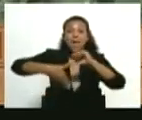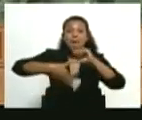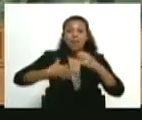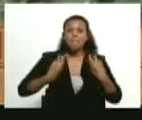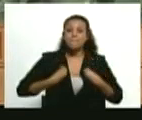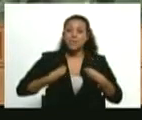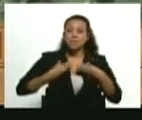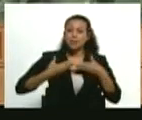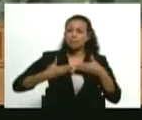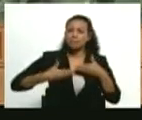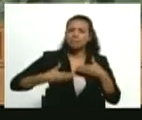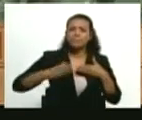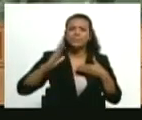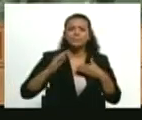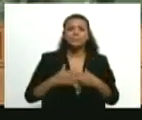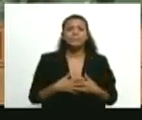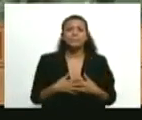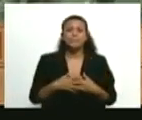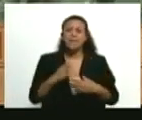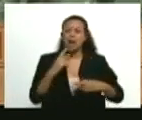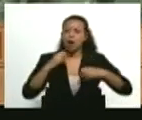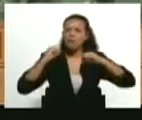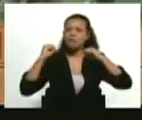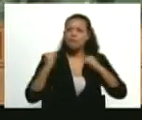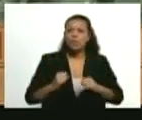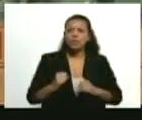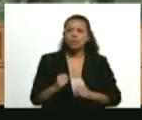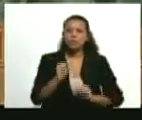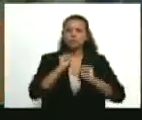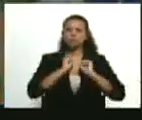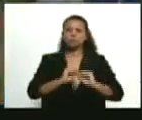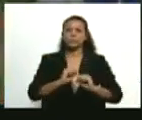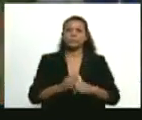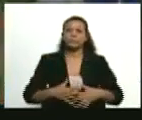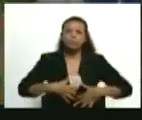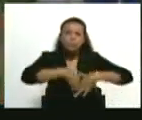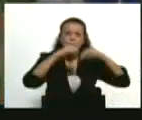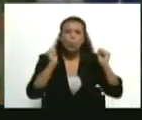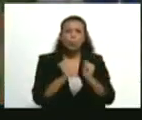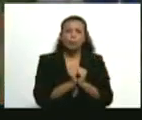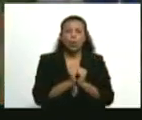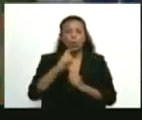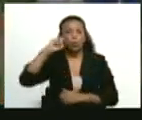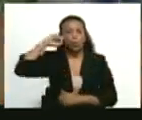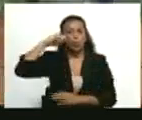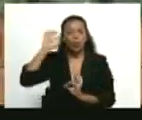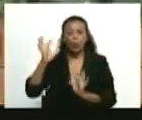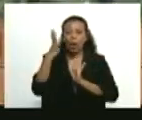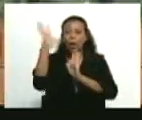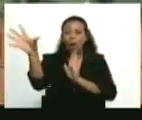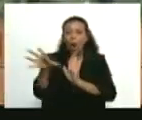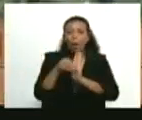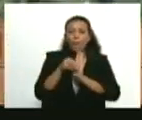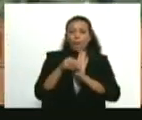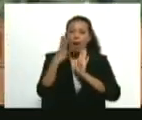viva, en rebeldía, con tu recuerdo y tu ejemplo.